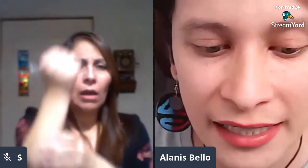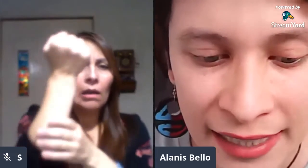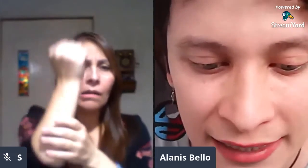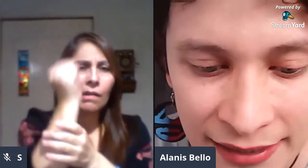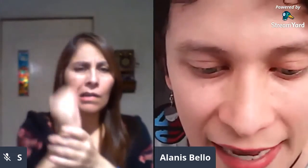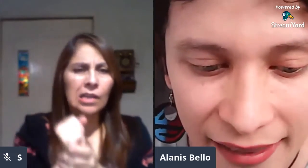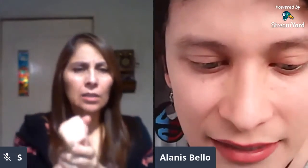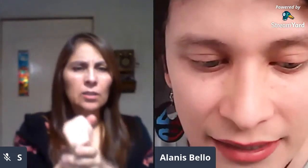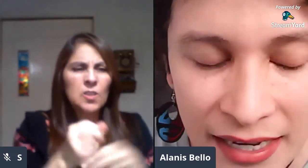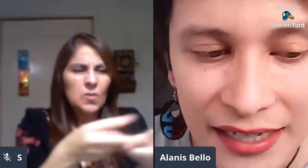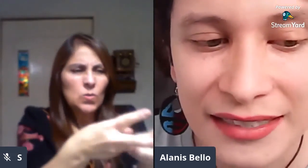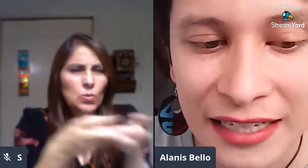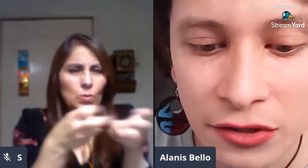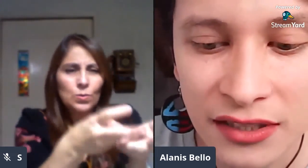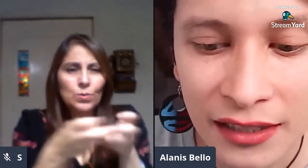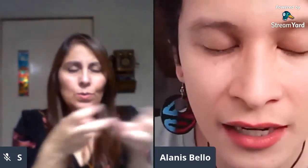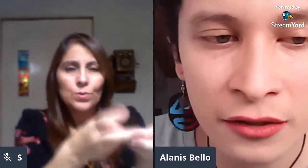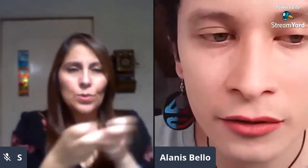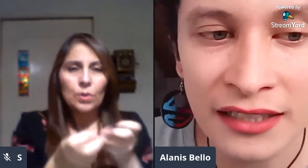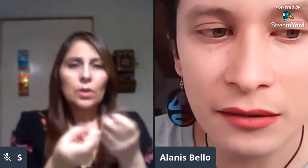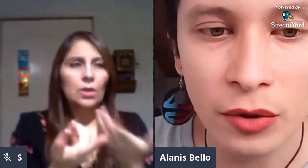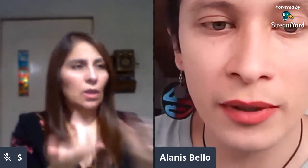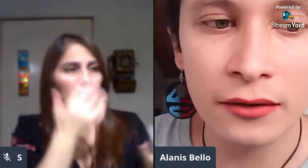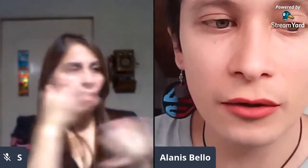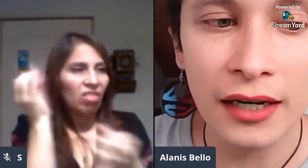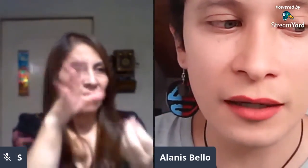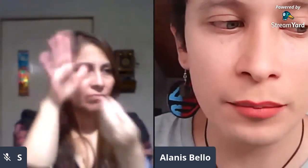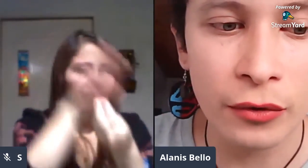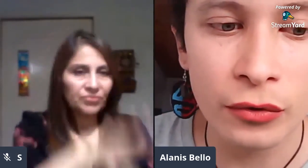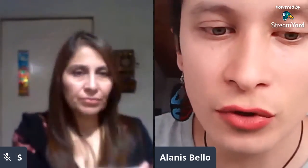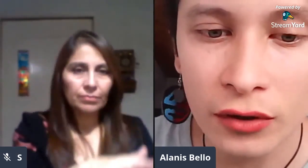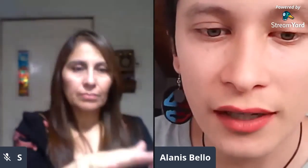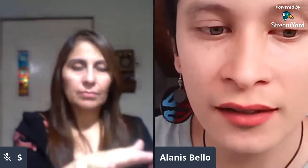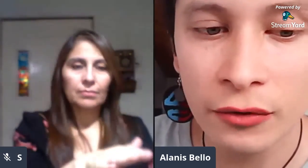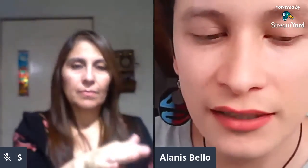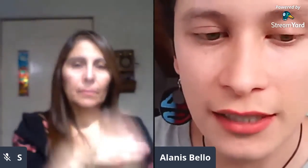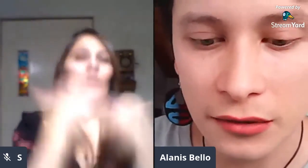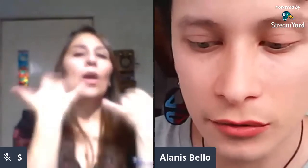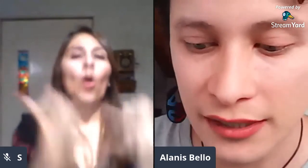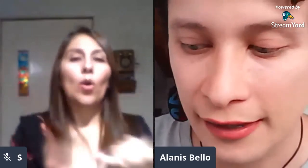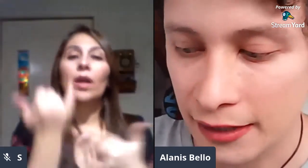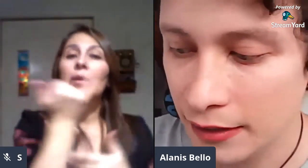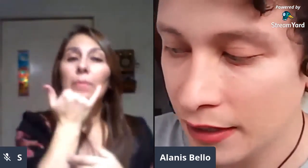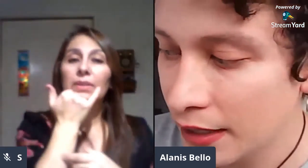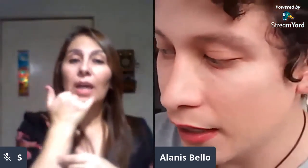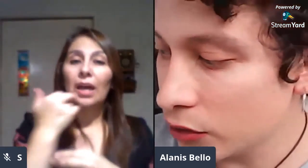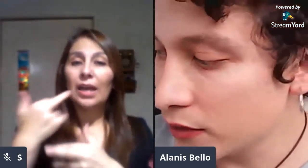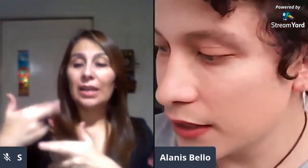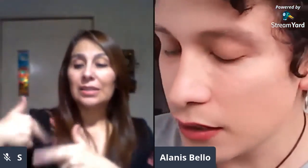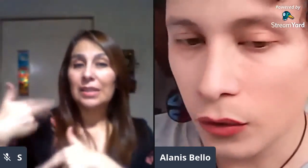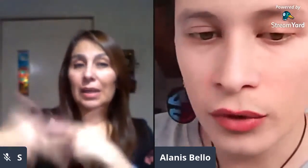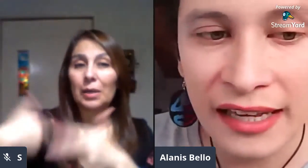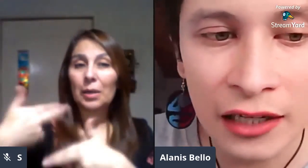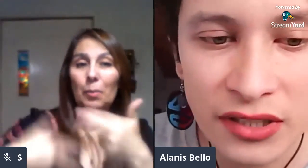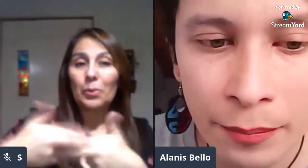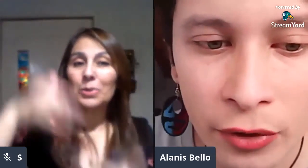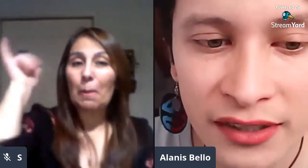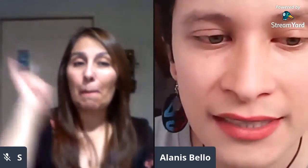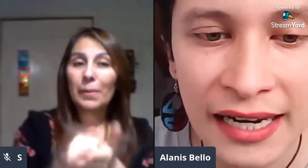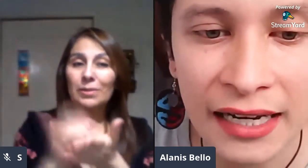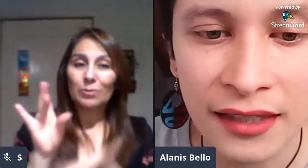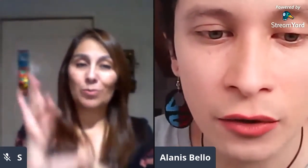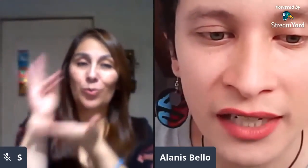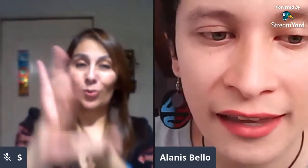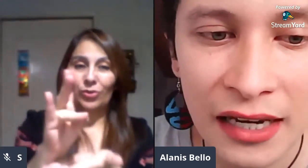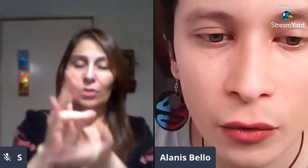explotadas y marginalizadas que están sosteniendo en este momento la reproducción en nuestra sociedad. Entonces, uno de los